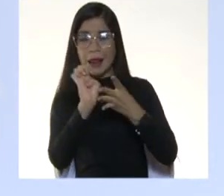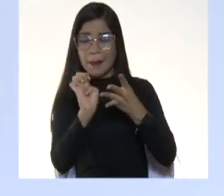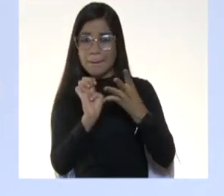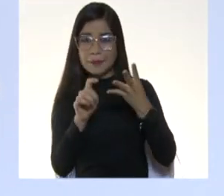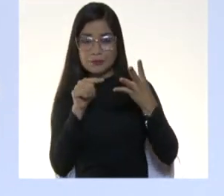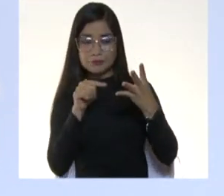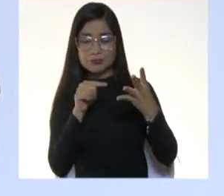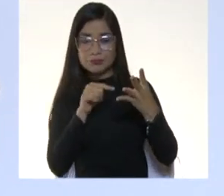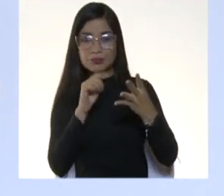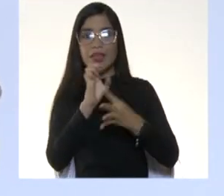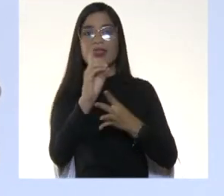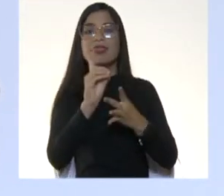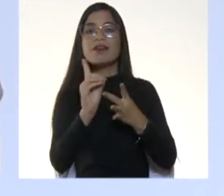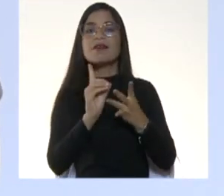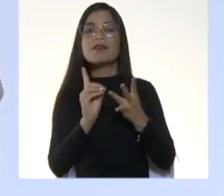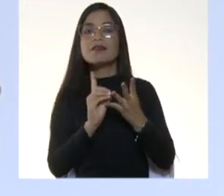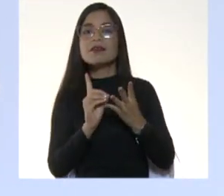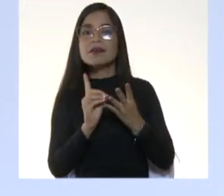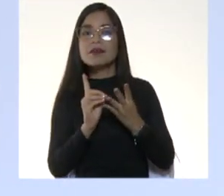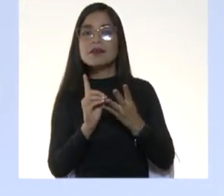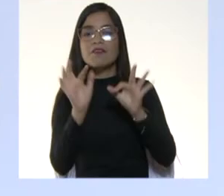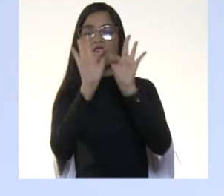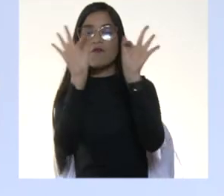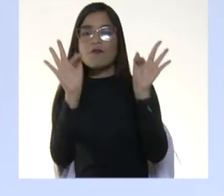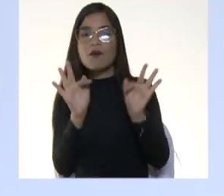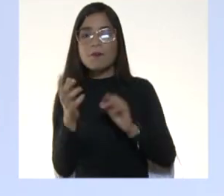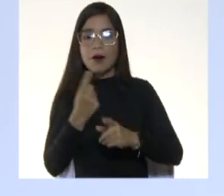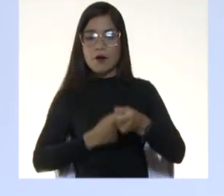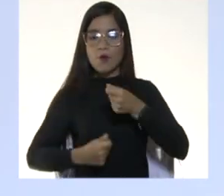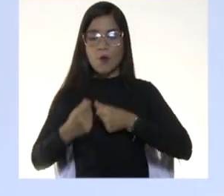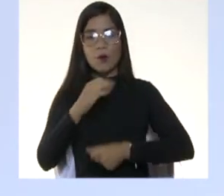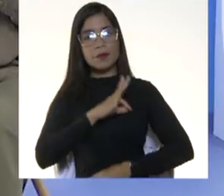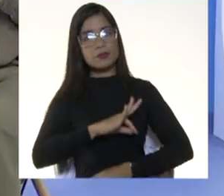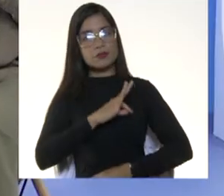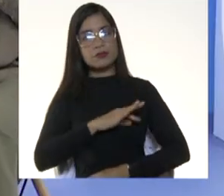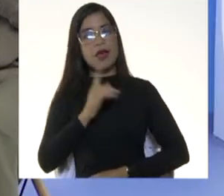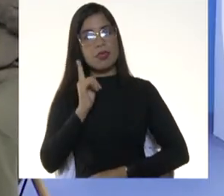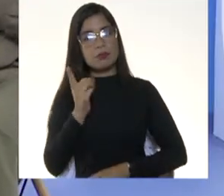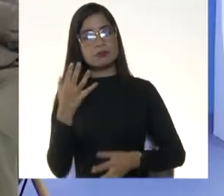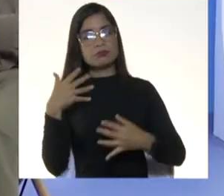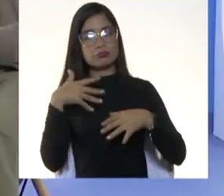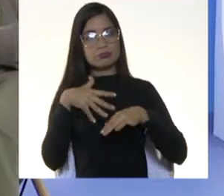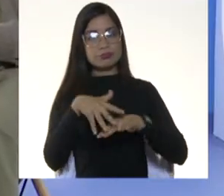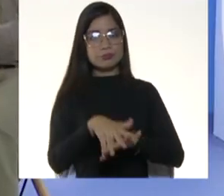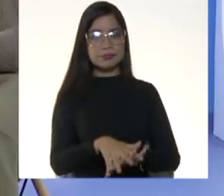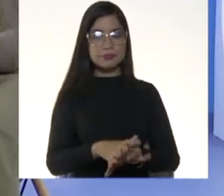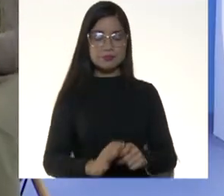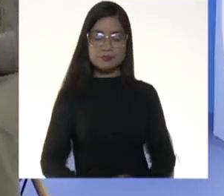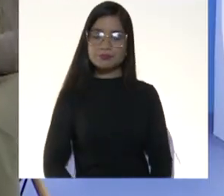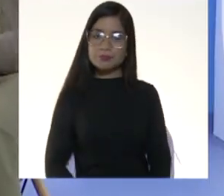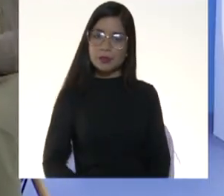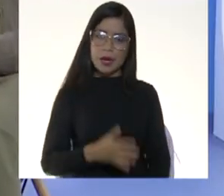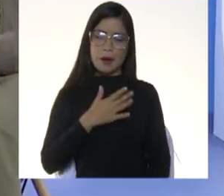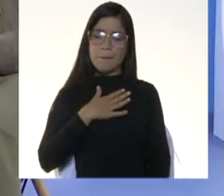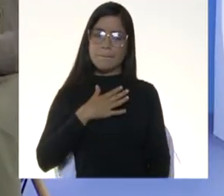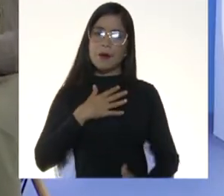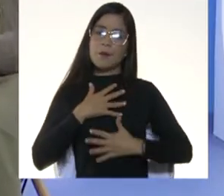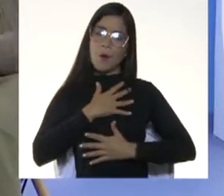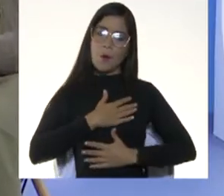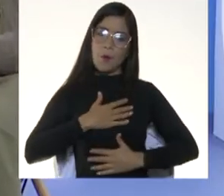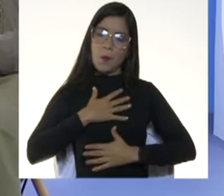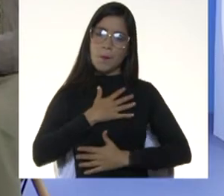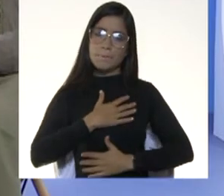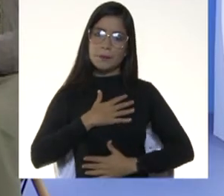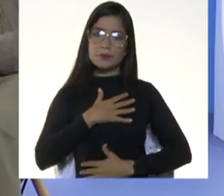modelo económico y el modelo social donde vamos a integrarnos. Gracias, Reinaldo. Bueno, para mí es un placer contar con el profesor